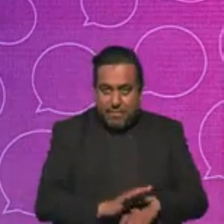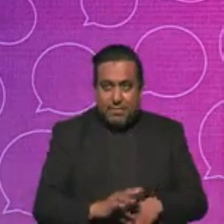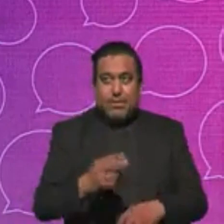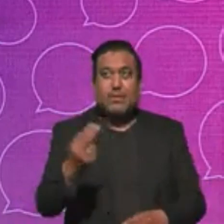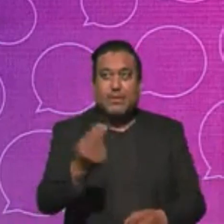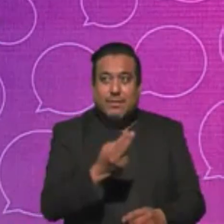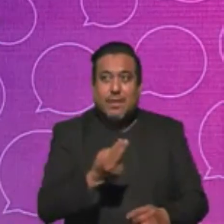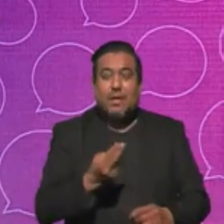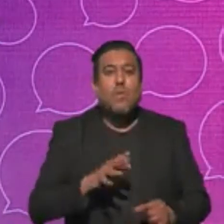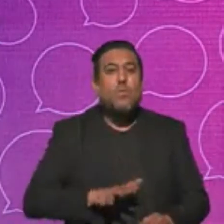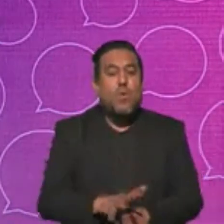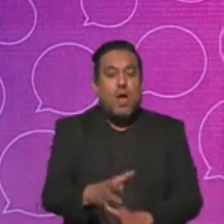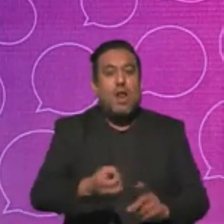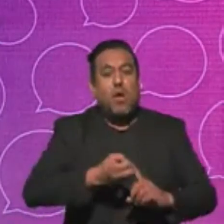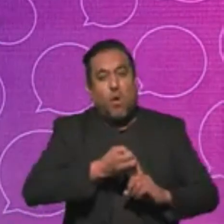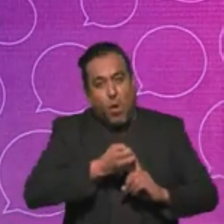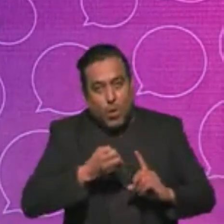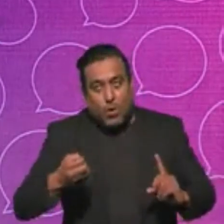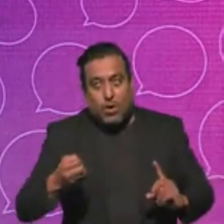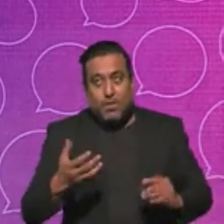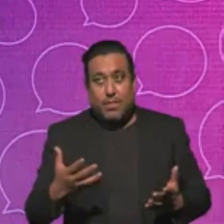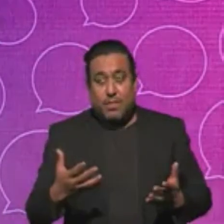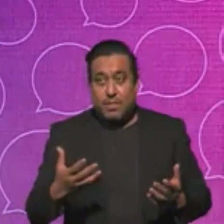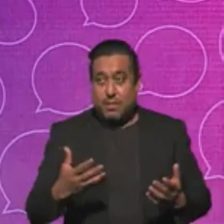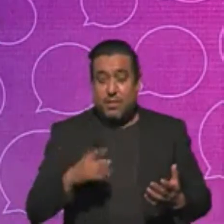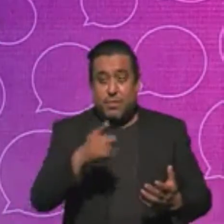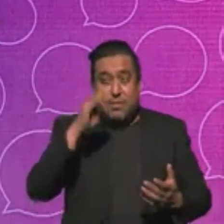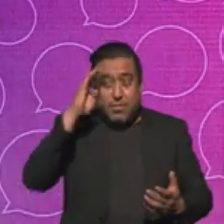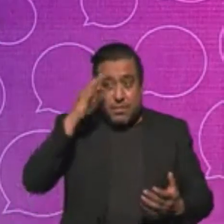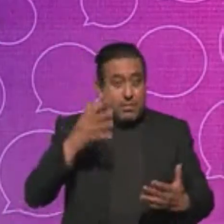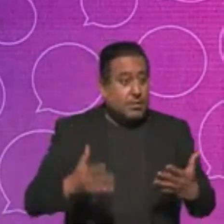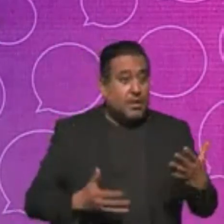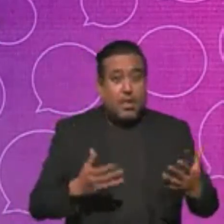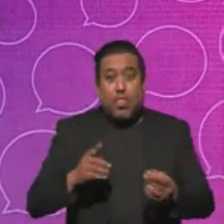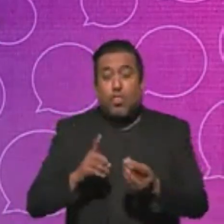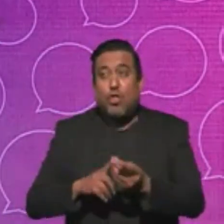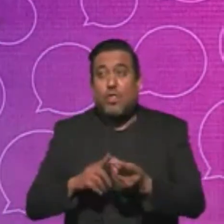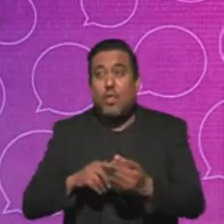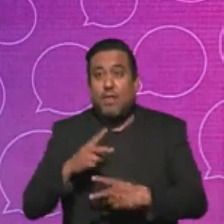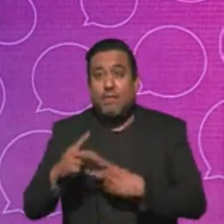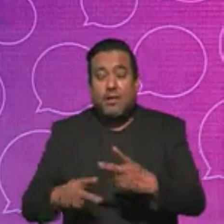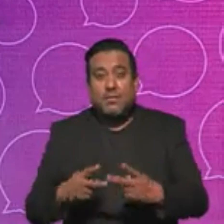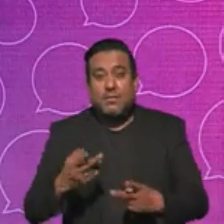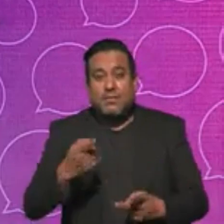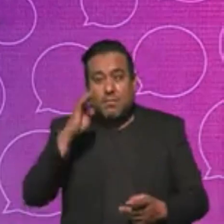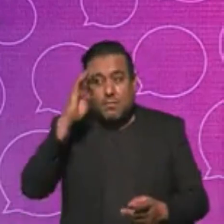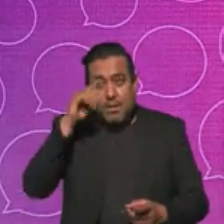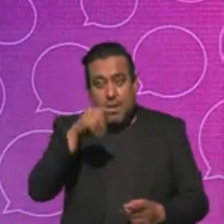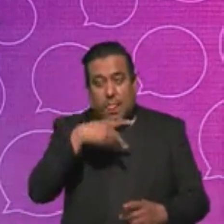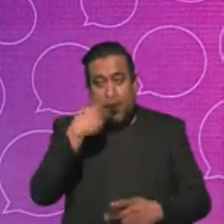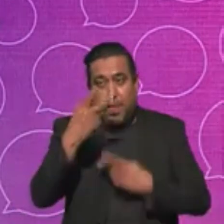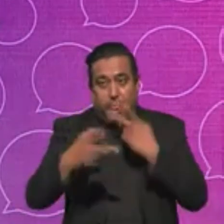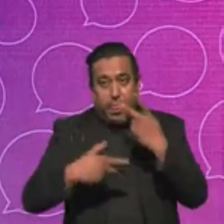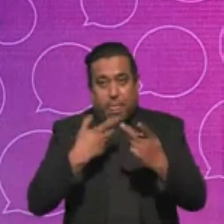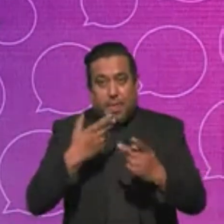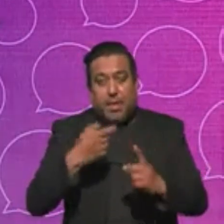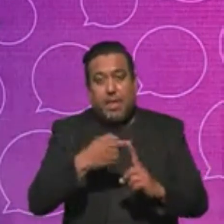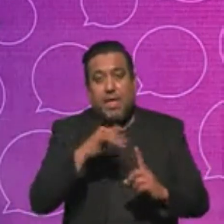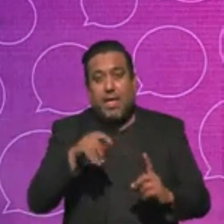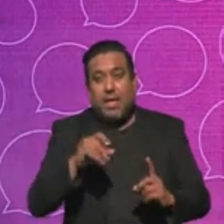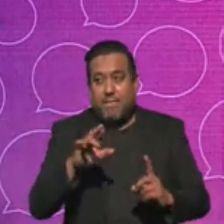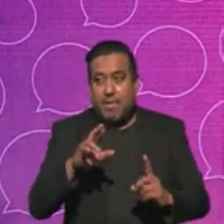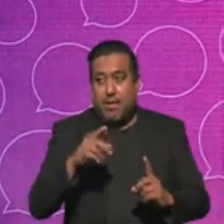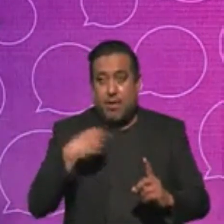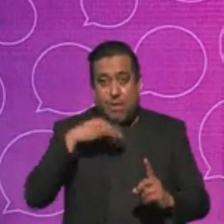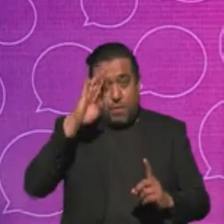orden No sabría por dónde seguir fácilmente a a referir más incongruencias de Javier no sé si